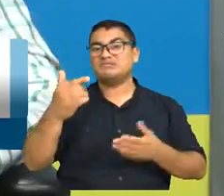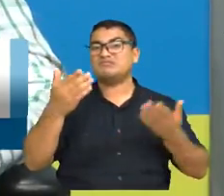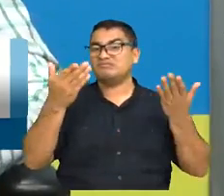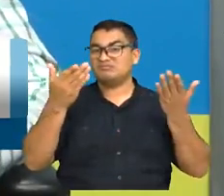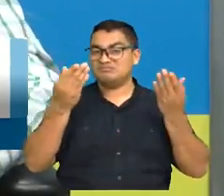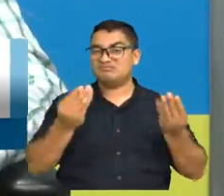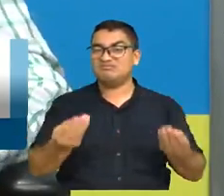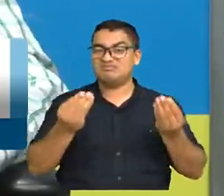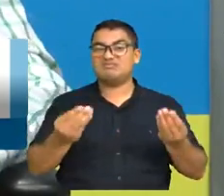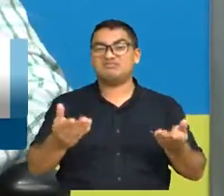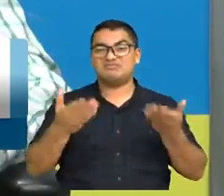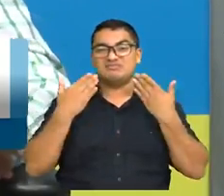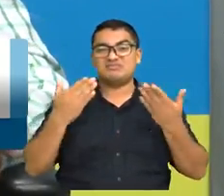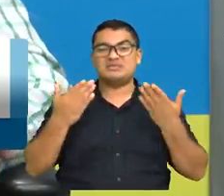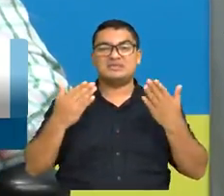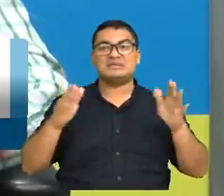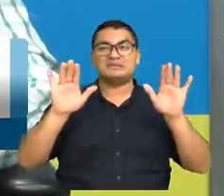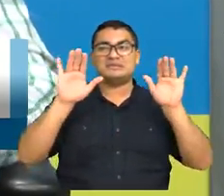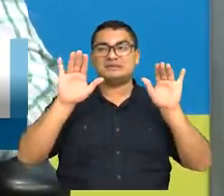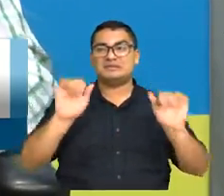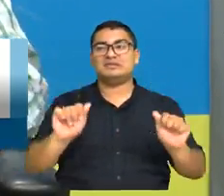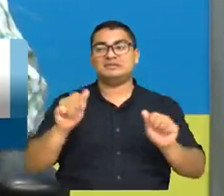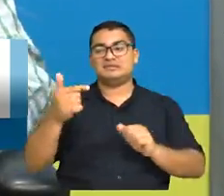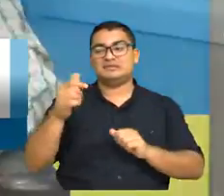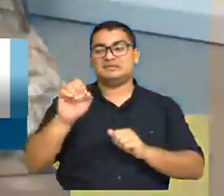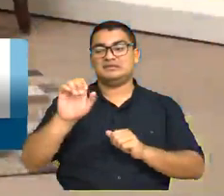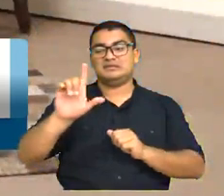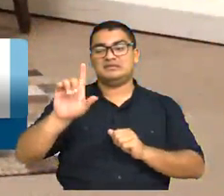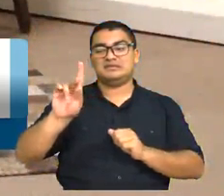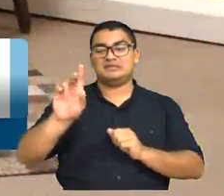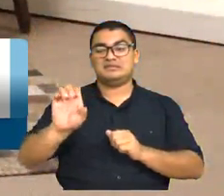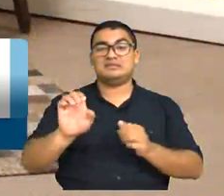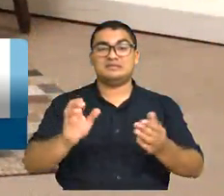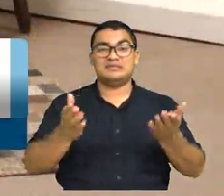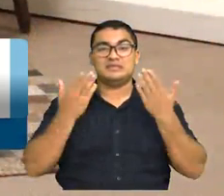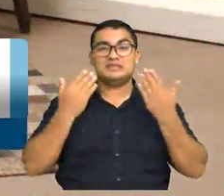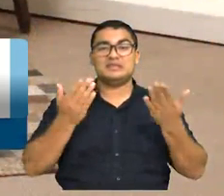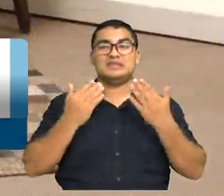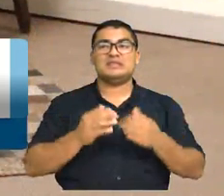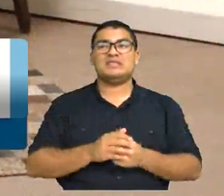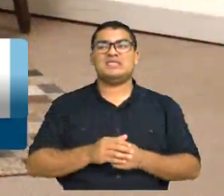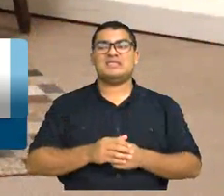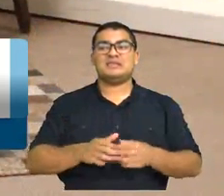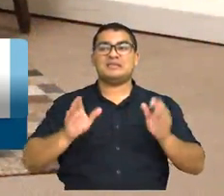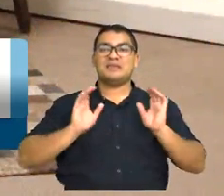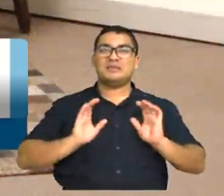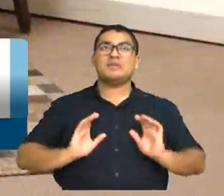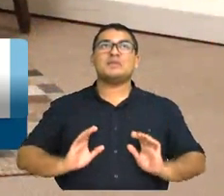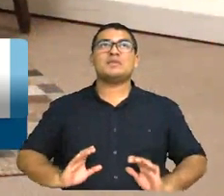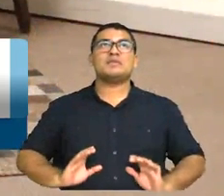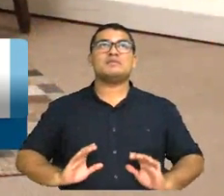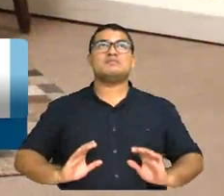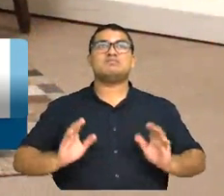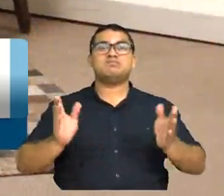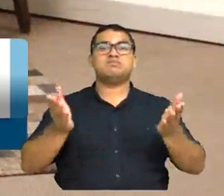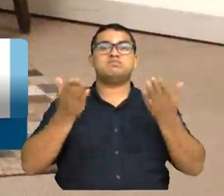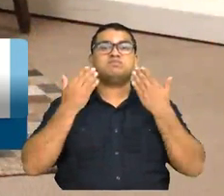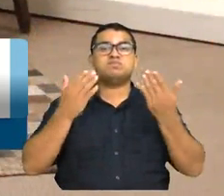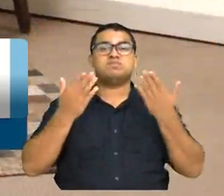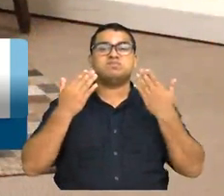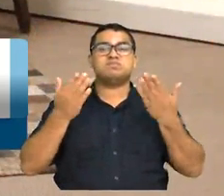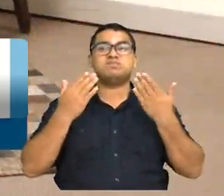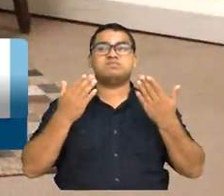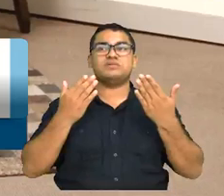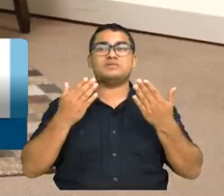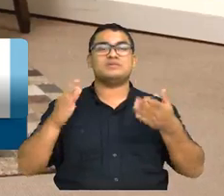Es ahí cuando ya en sí entra el ya golpe, el golpe de calor, así. Entonces el cuerpo comienza a compensar estas altas temperaturas, comienza a